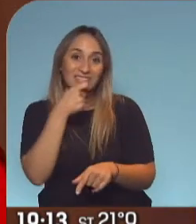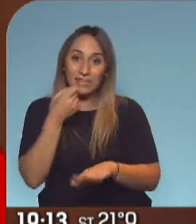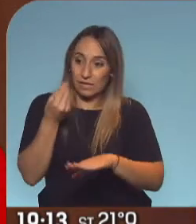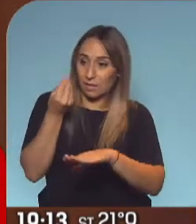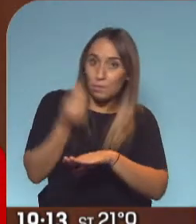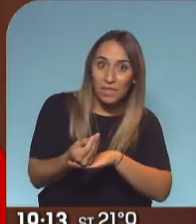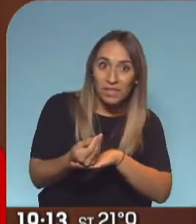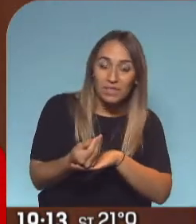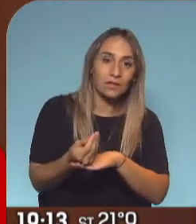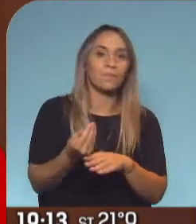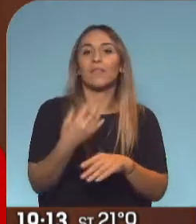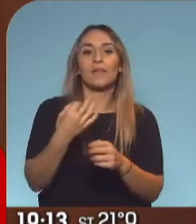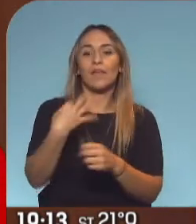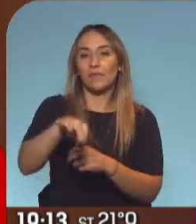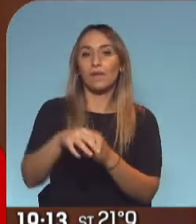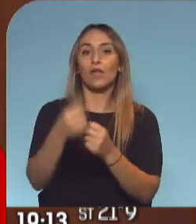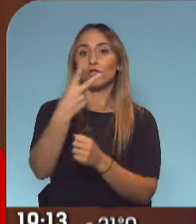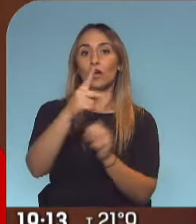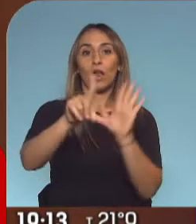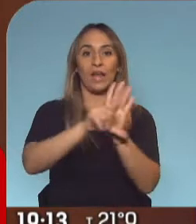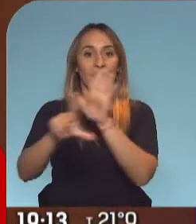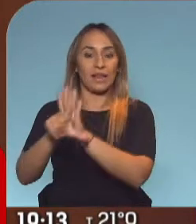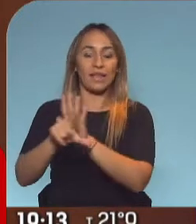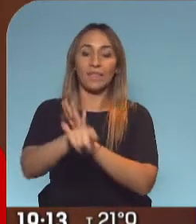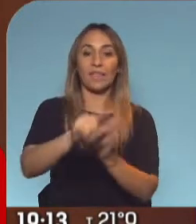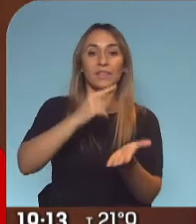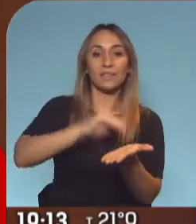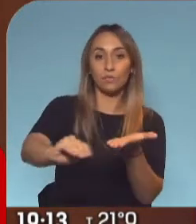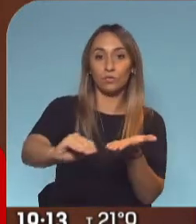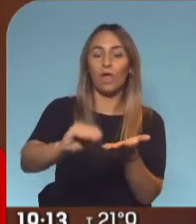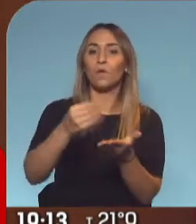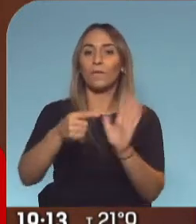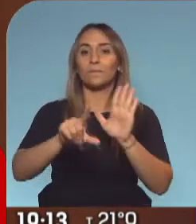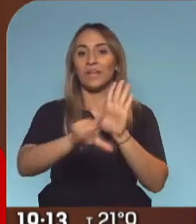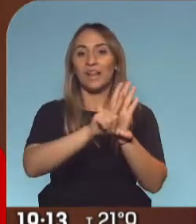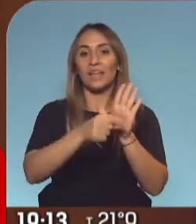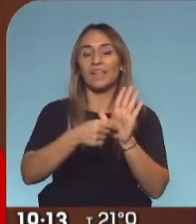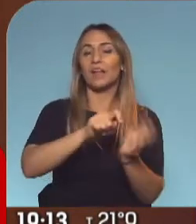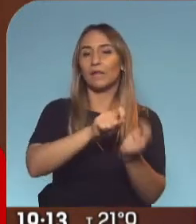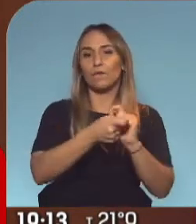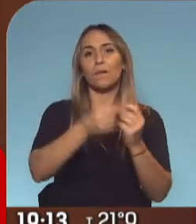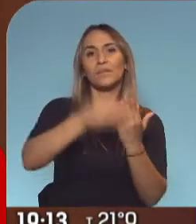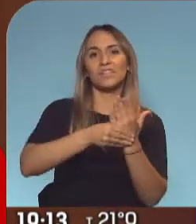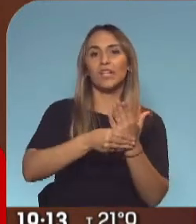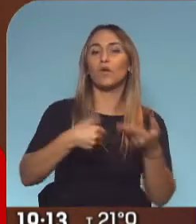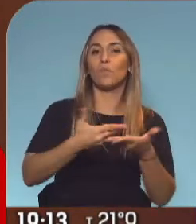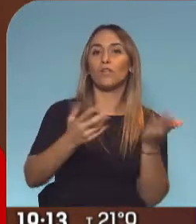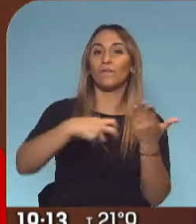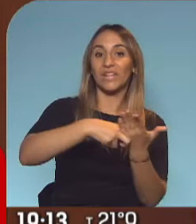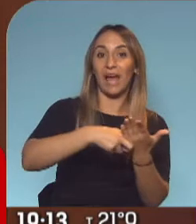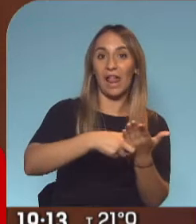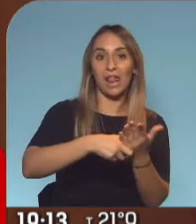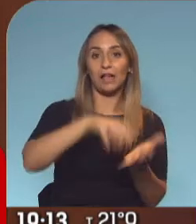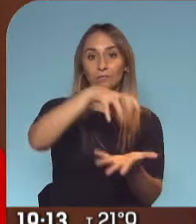por lo pronto destrabar dos leyes importantes que están en la Cámara de Diputados, que son la reforma del Ministerio Público Fiscal, una reforma que lo que hace es cambiar